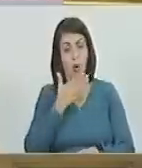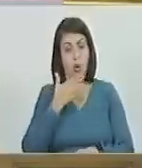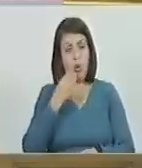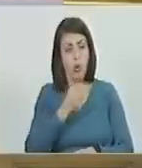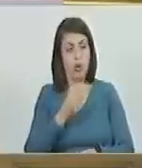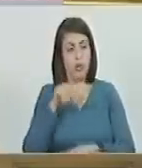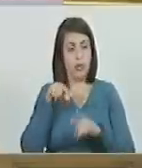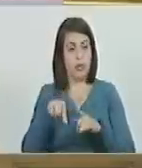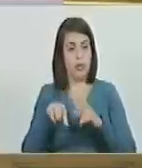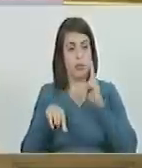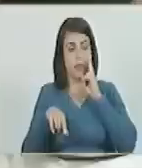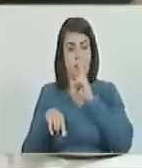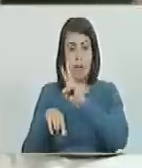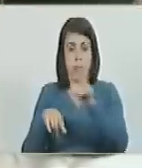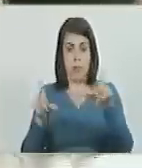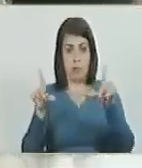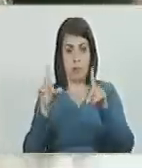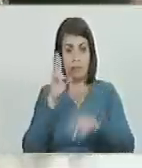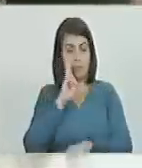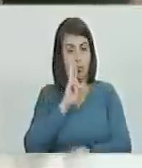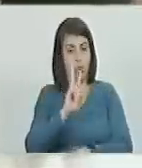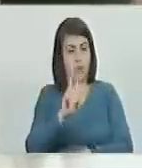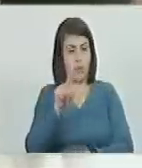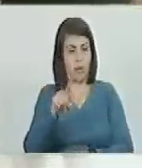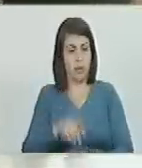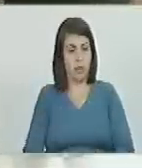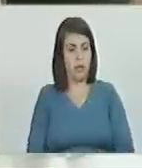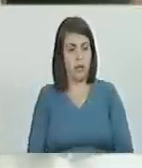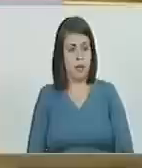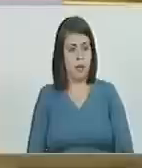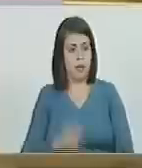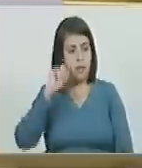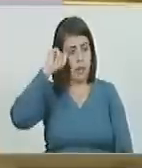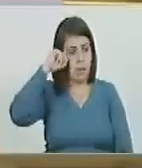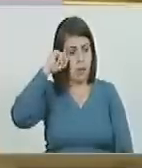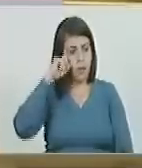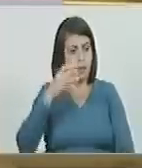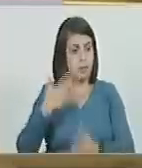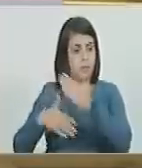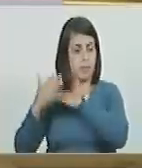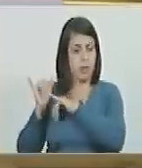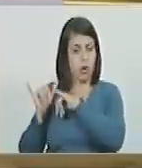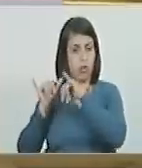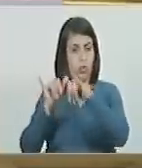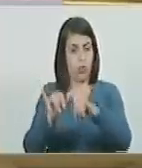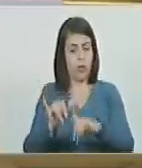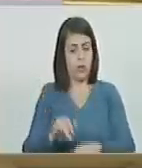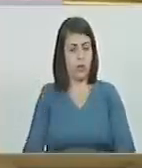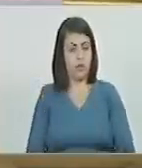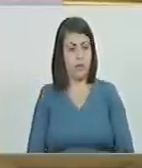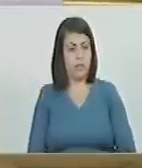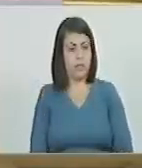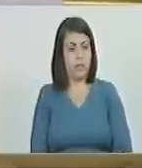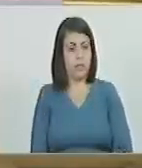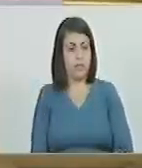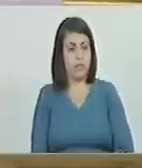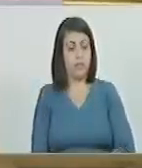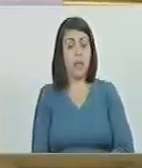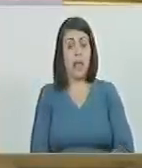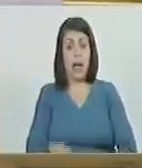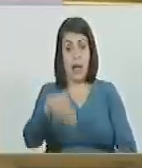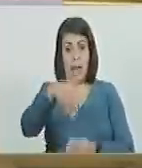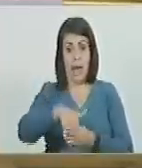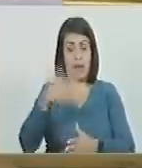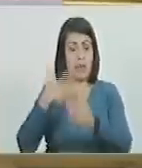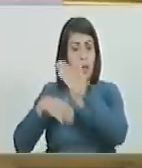los más jóvenes que nos ven, no puedan recordar, porque no forma parte de su pasado, cómo eran las